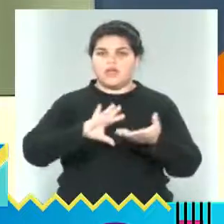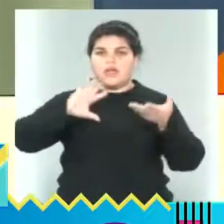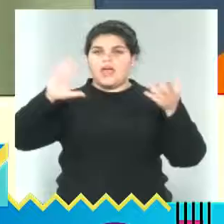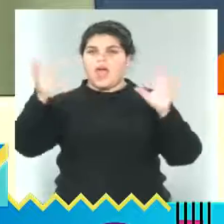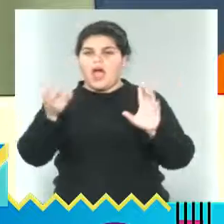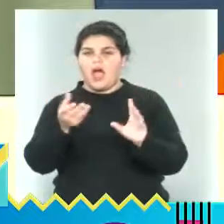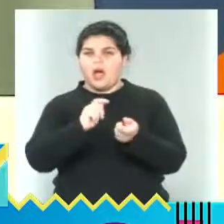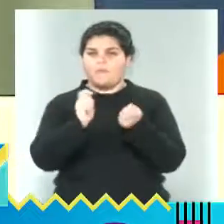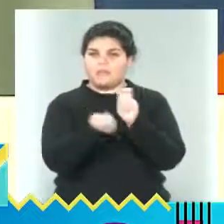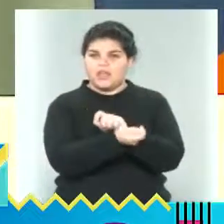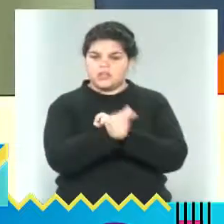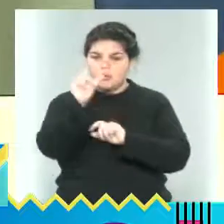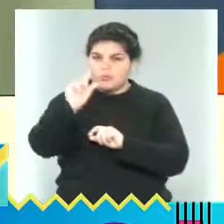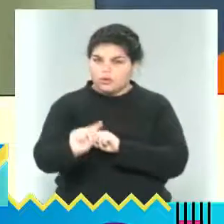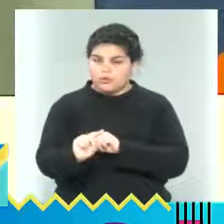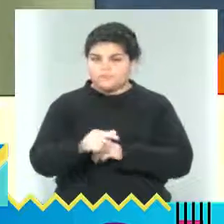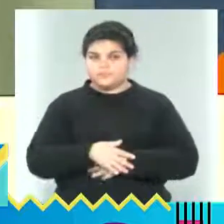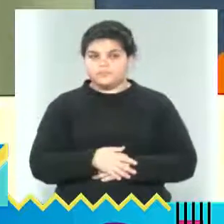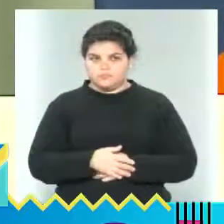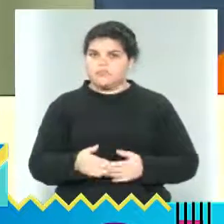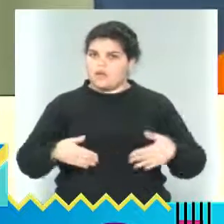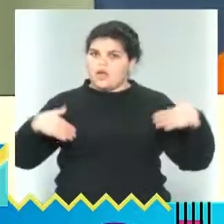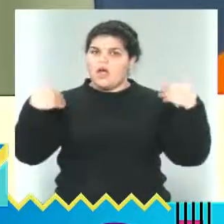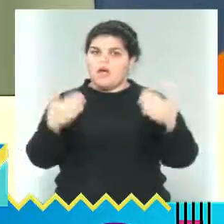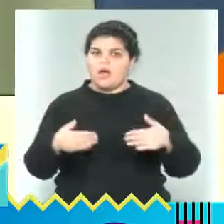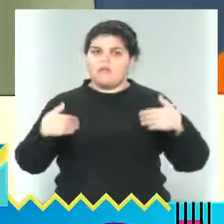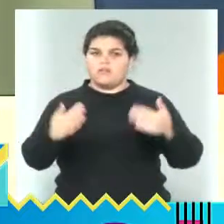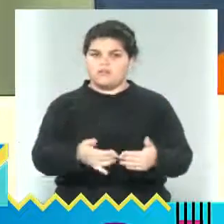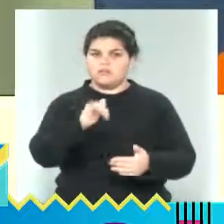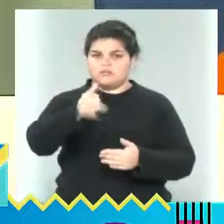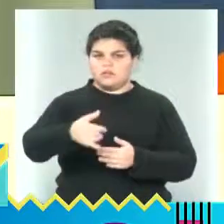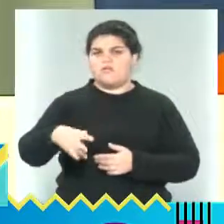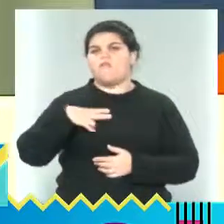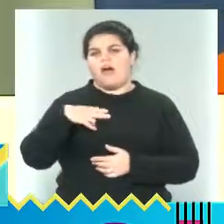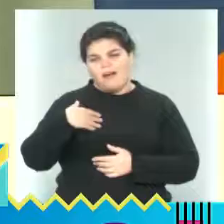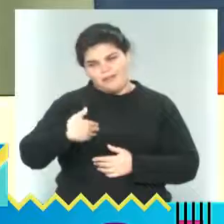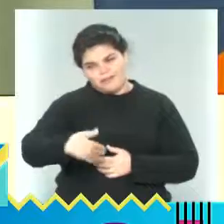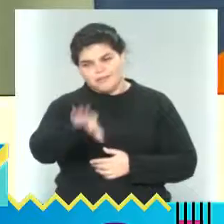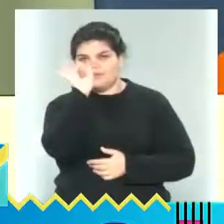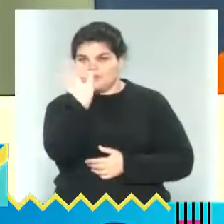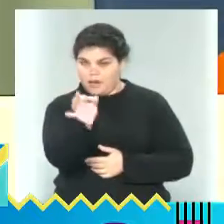humano. Se ha avanzado muchísimo, hay mucho camino por delante, pero se ha avanzado mucho